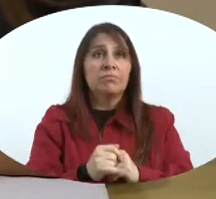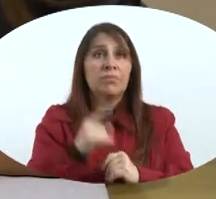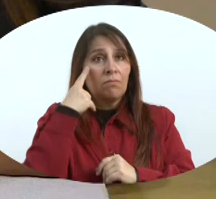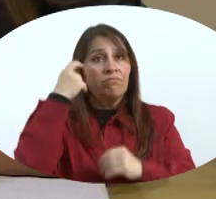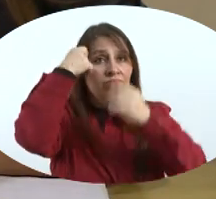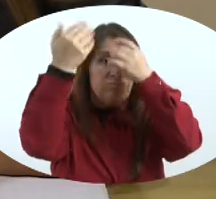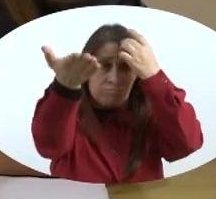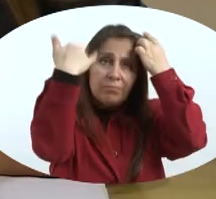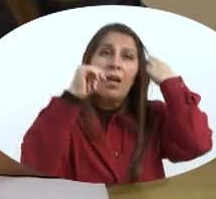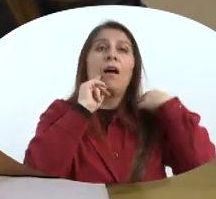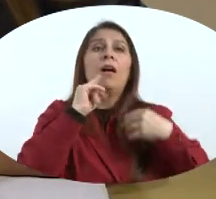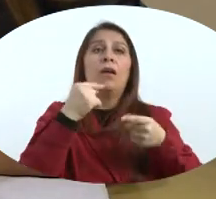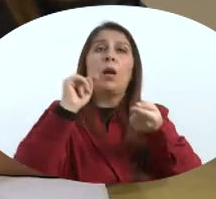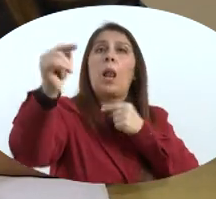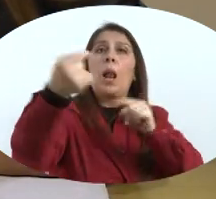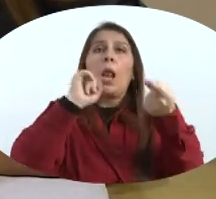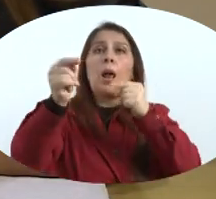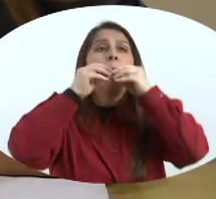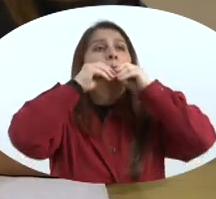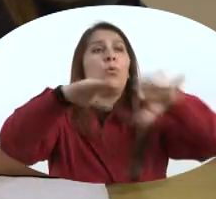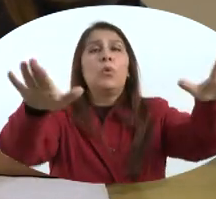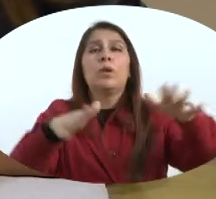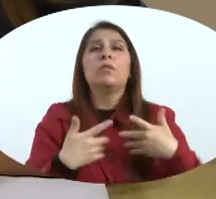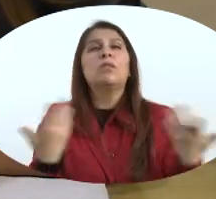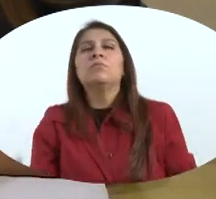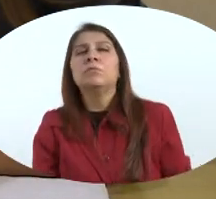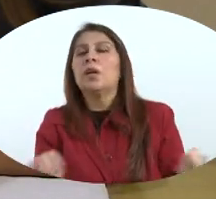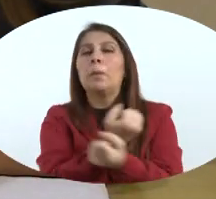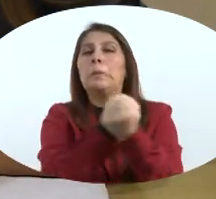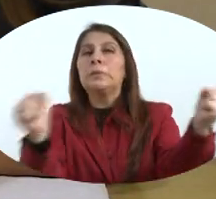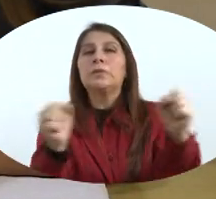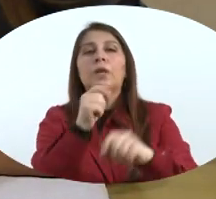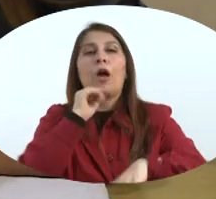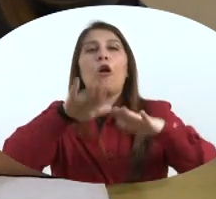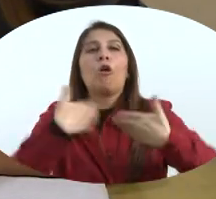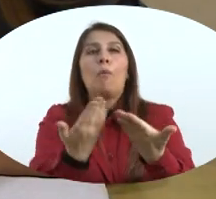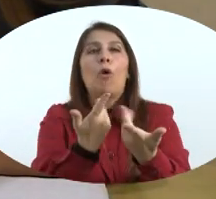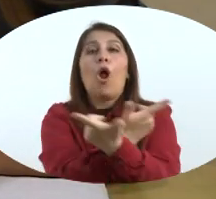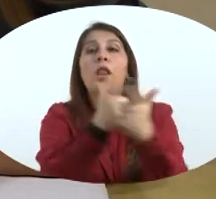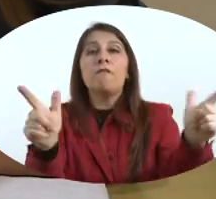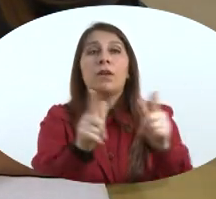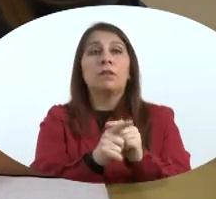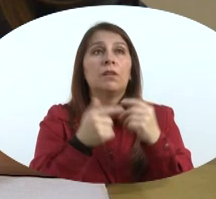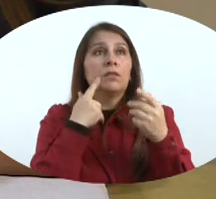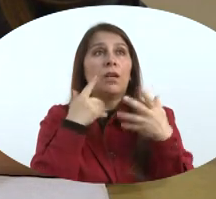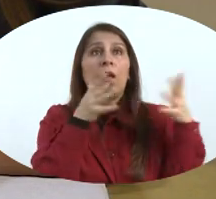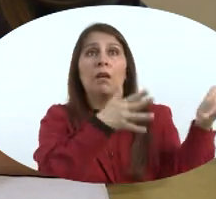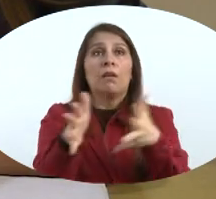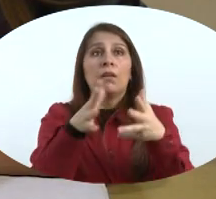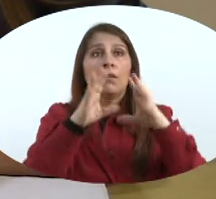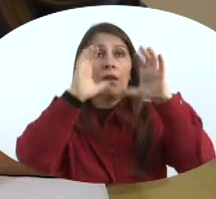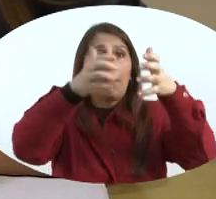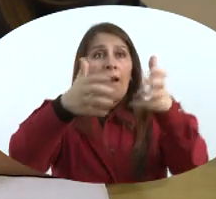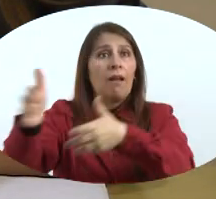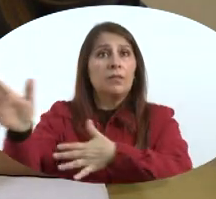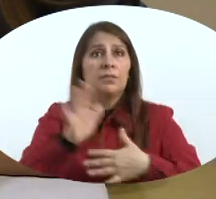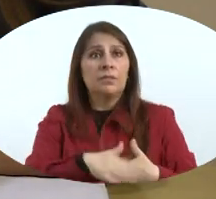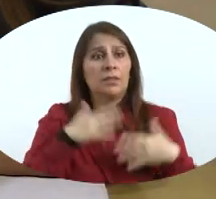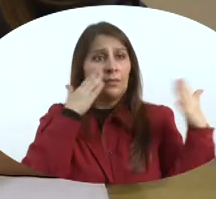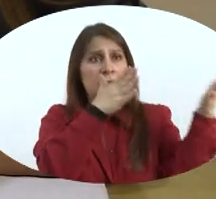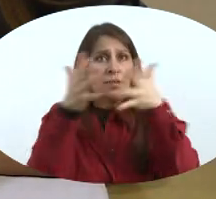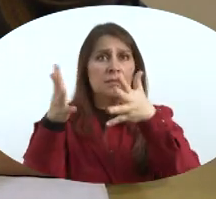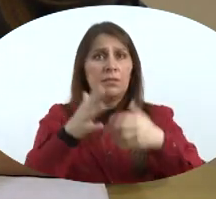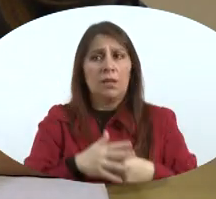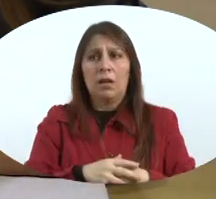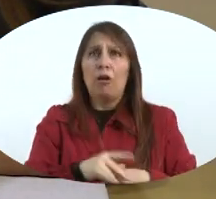público respecto a la imposibilidad de poder tramitar la libertad de cátedra acá no nos van a cortar la posibilidad de que